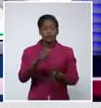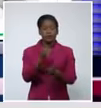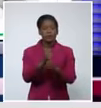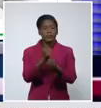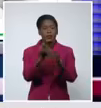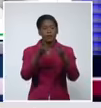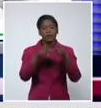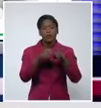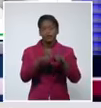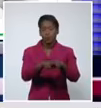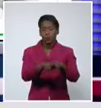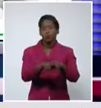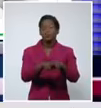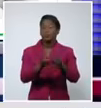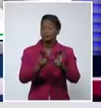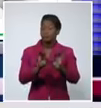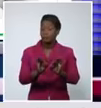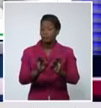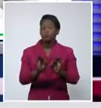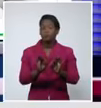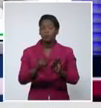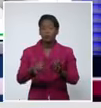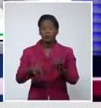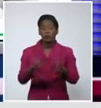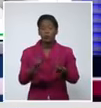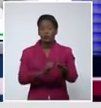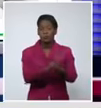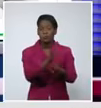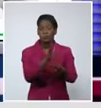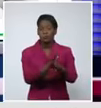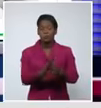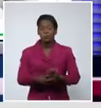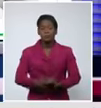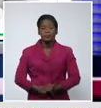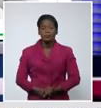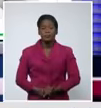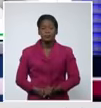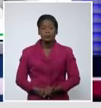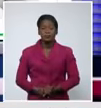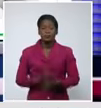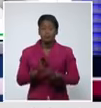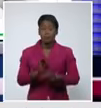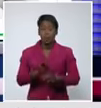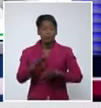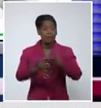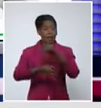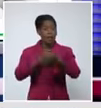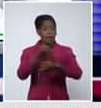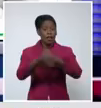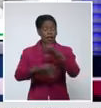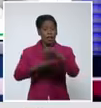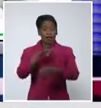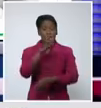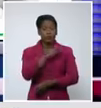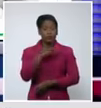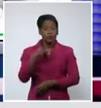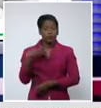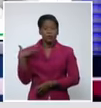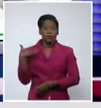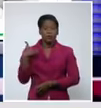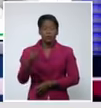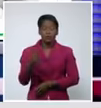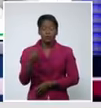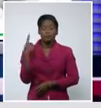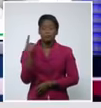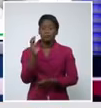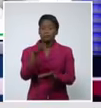para este combate contra la COVID-19. Ya escuchaban al doctor Francisco Durán García, director nacional de